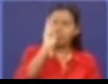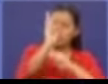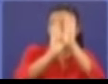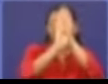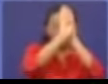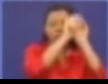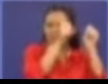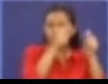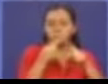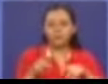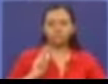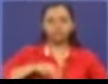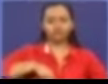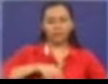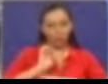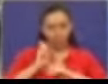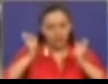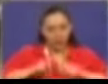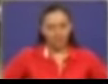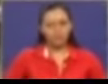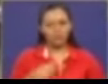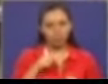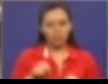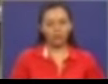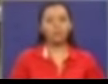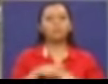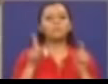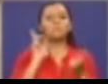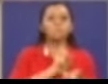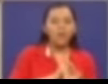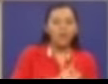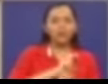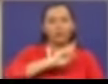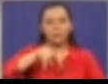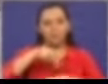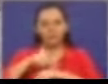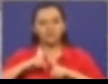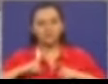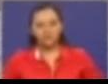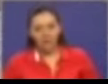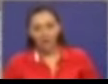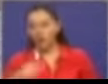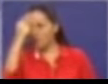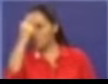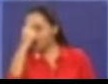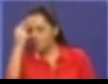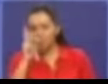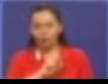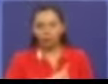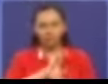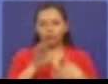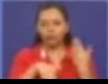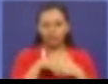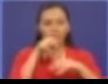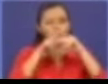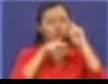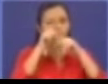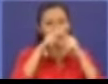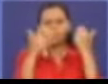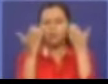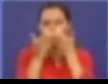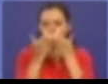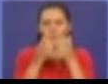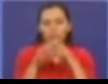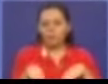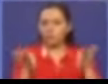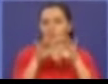muy especial a nuestros queridos médicos, profesionales de la salud, enfermeras, la infraestructura, el equipamiento es